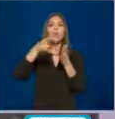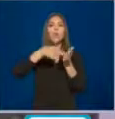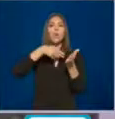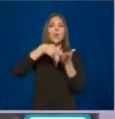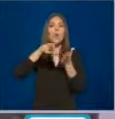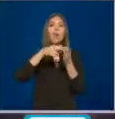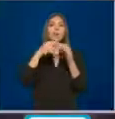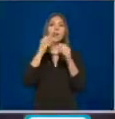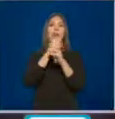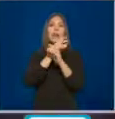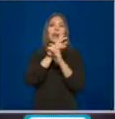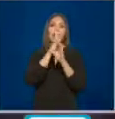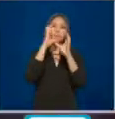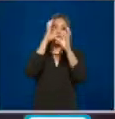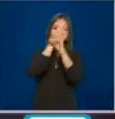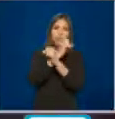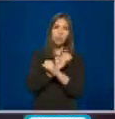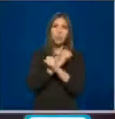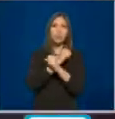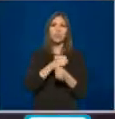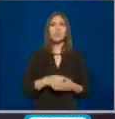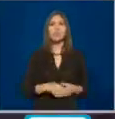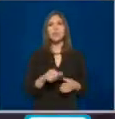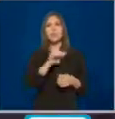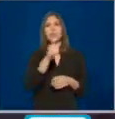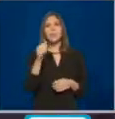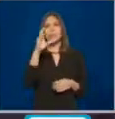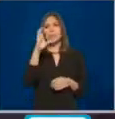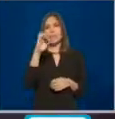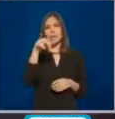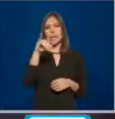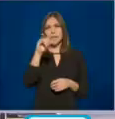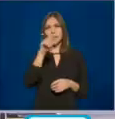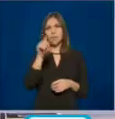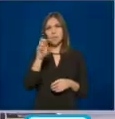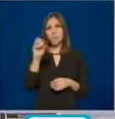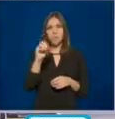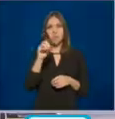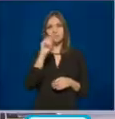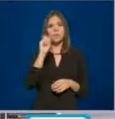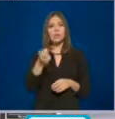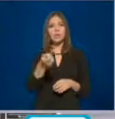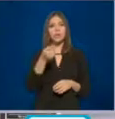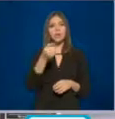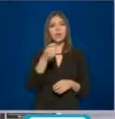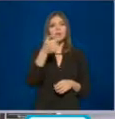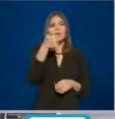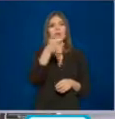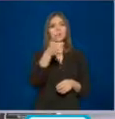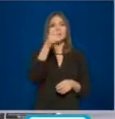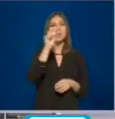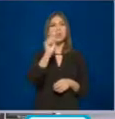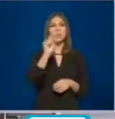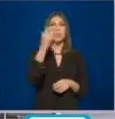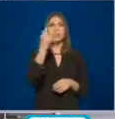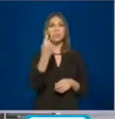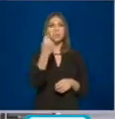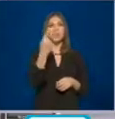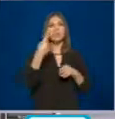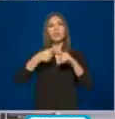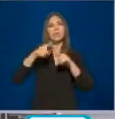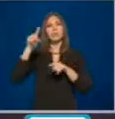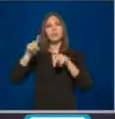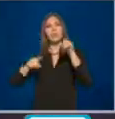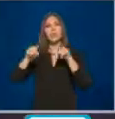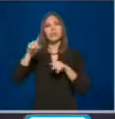¿no? Que de hecho, mucha gente en ¿Cenizo es México, un poco el 6? cenizo es el punto 1. 6.1. 6.1. Y de ahí van variando por el punto